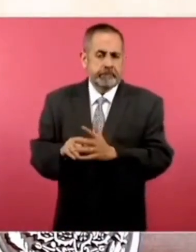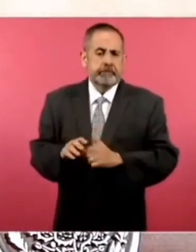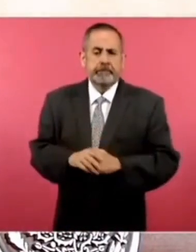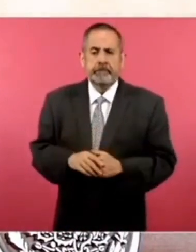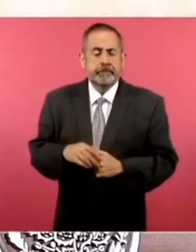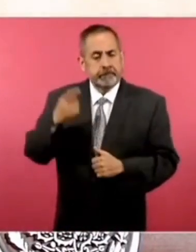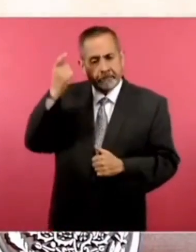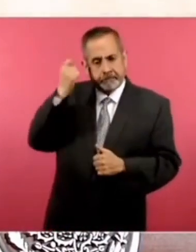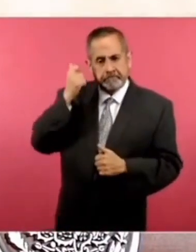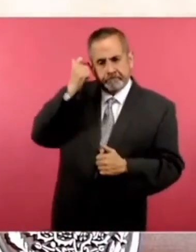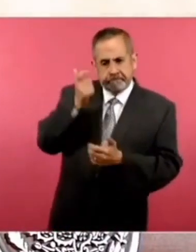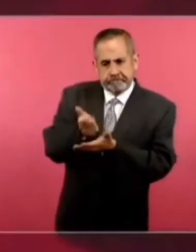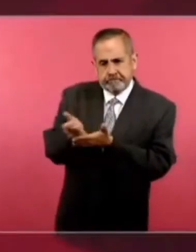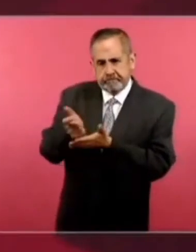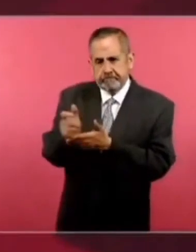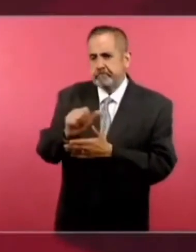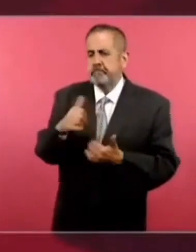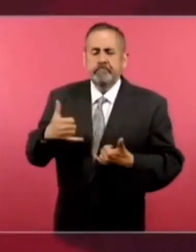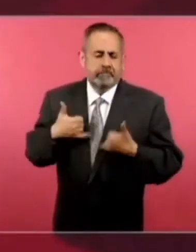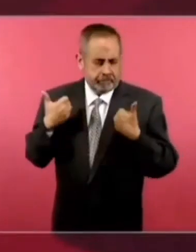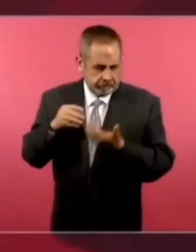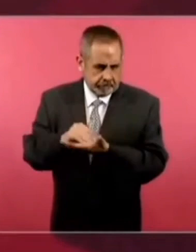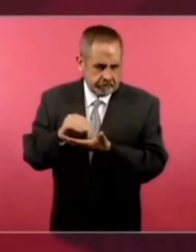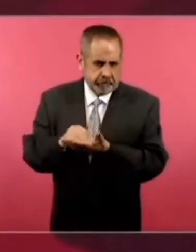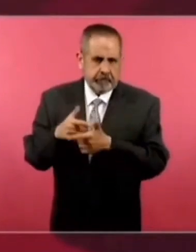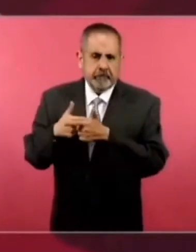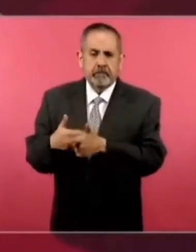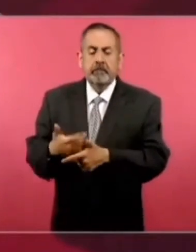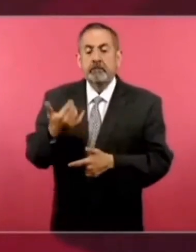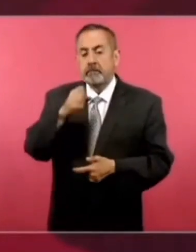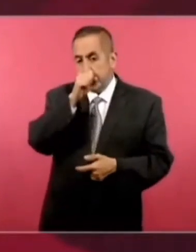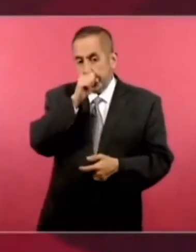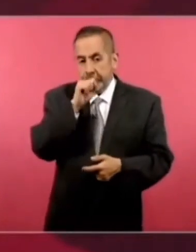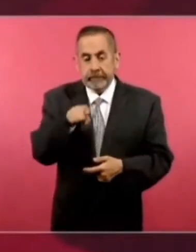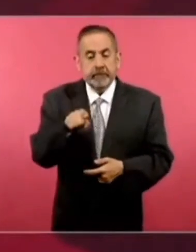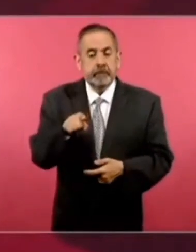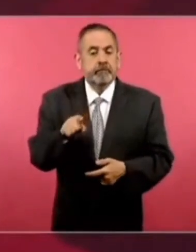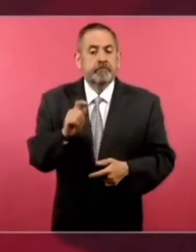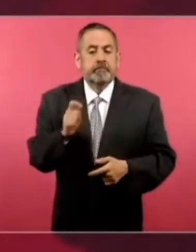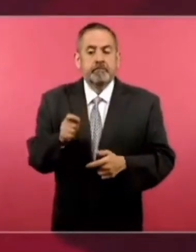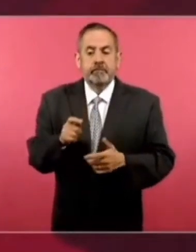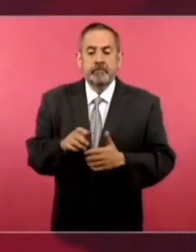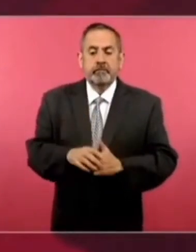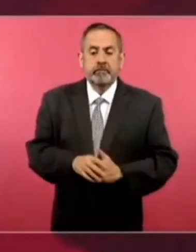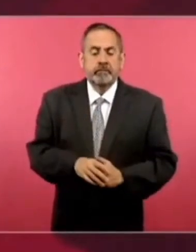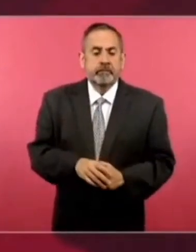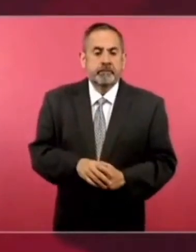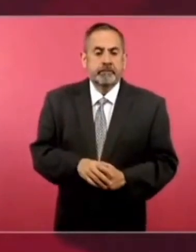la atención especial a los jóvenes, y también se está